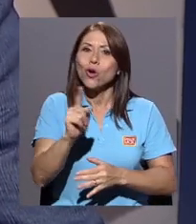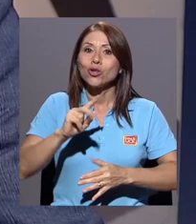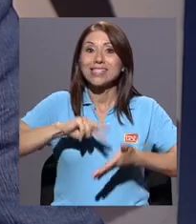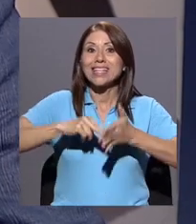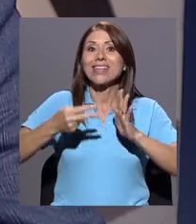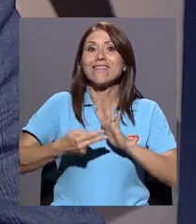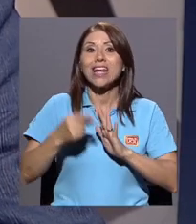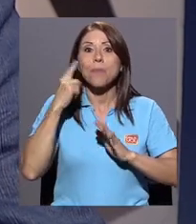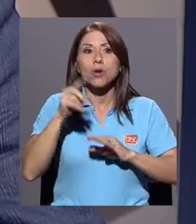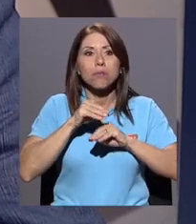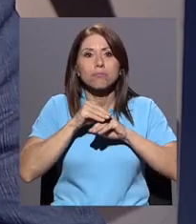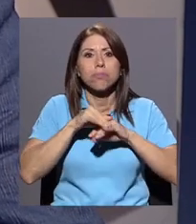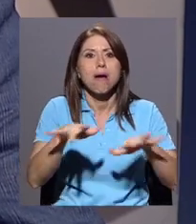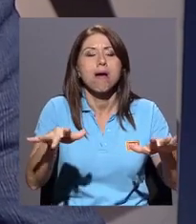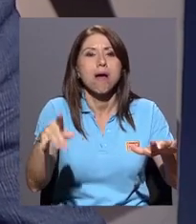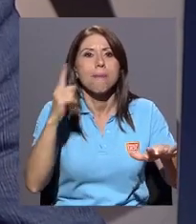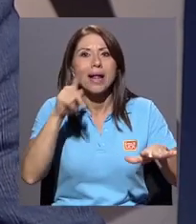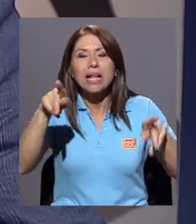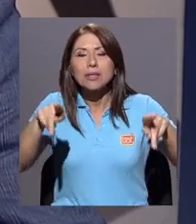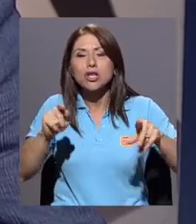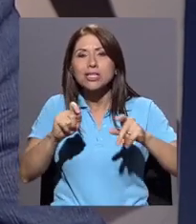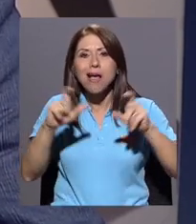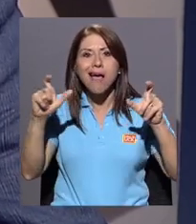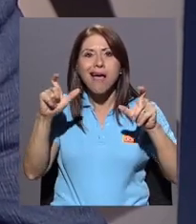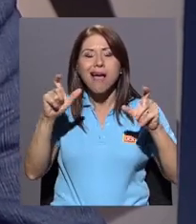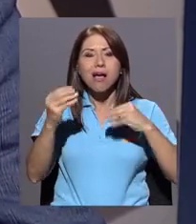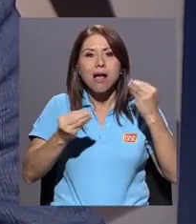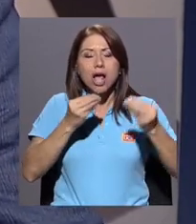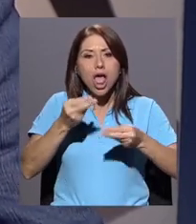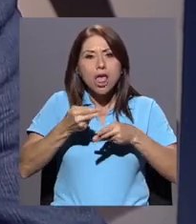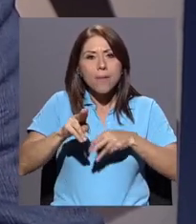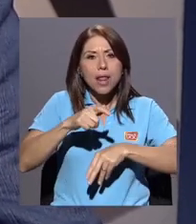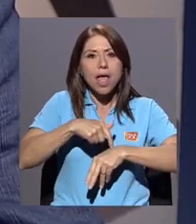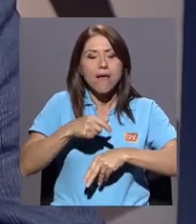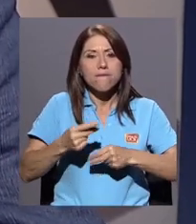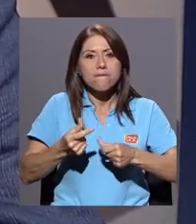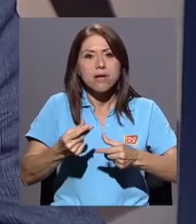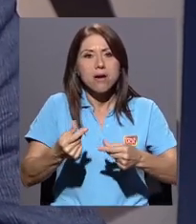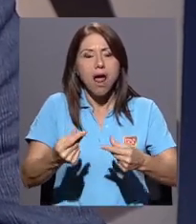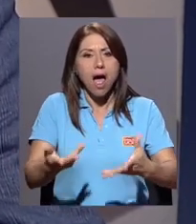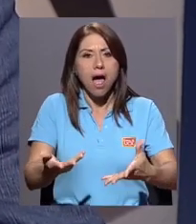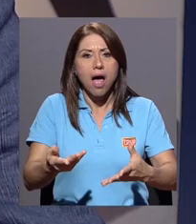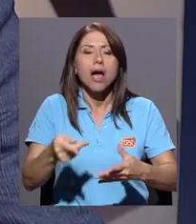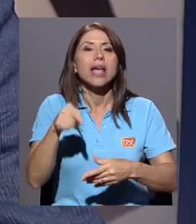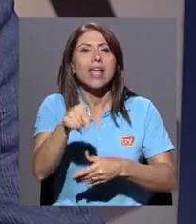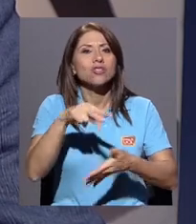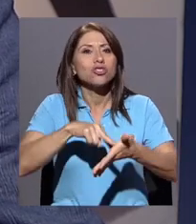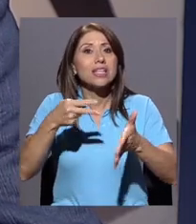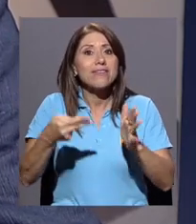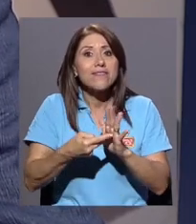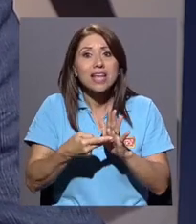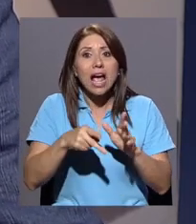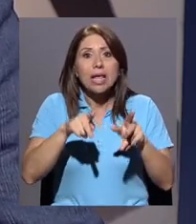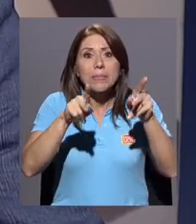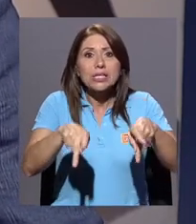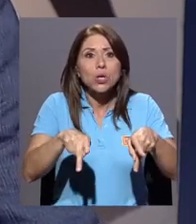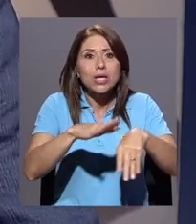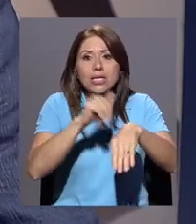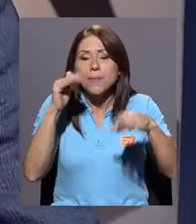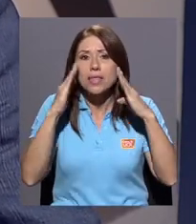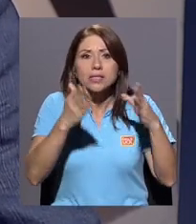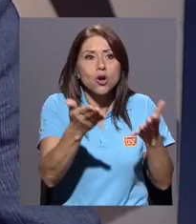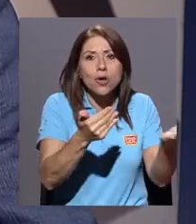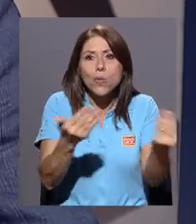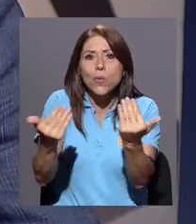atención breve, rápida, y eso da cierto rating, un margen de audiencia. Uh-huh.